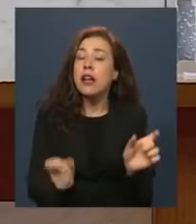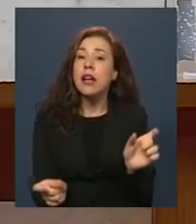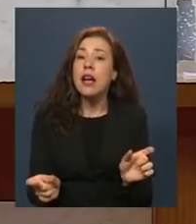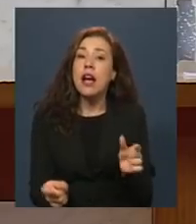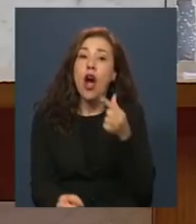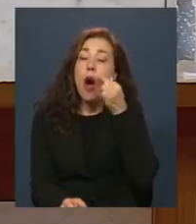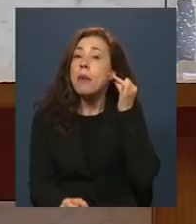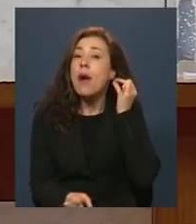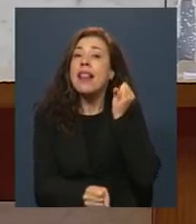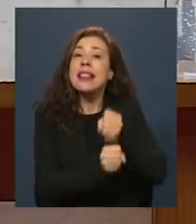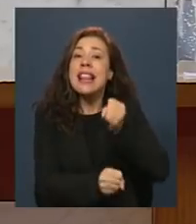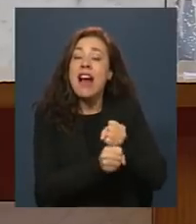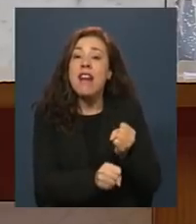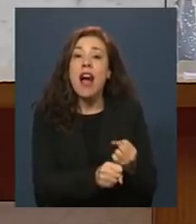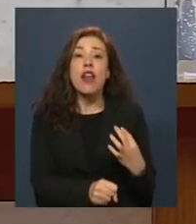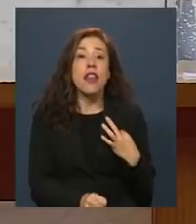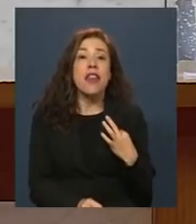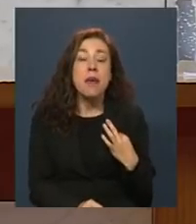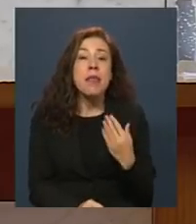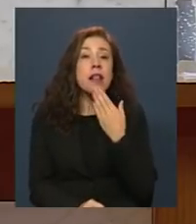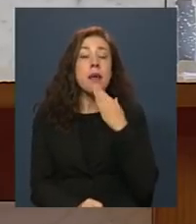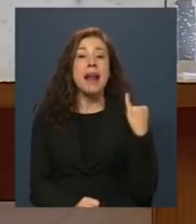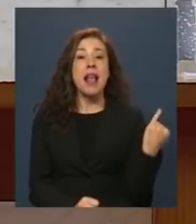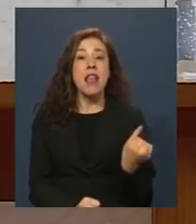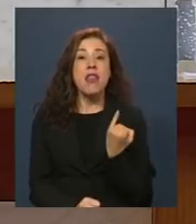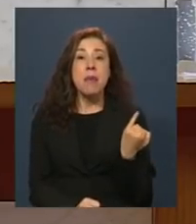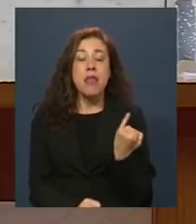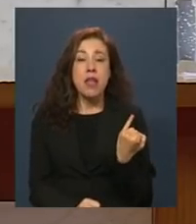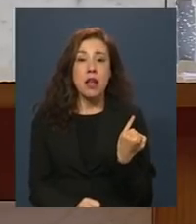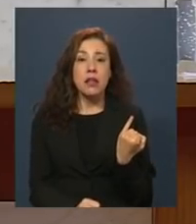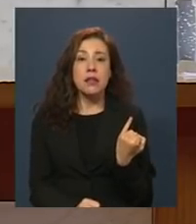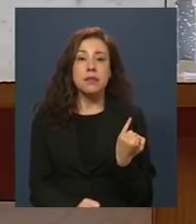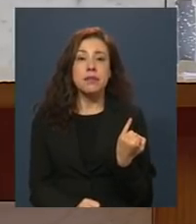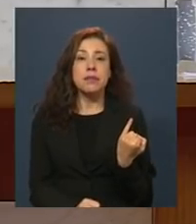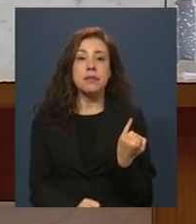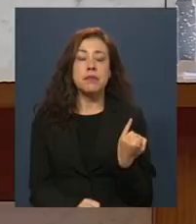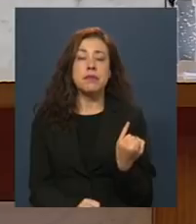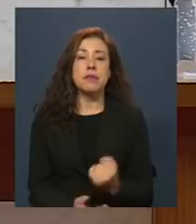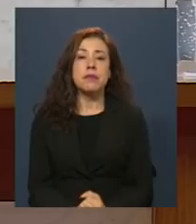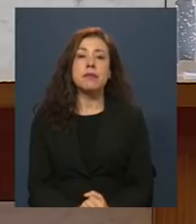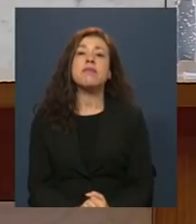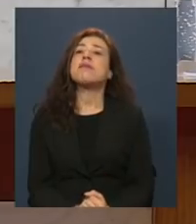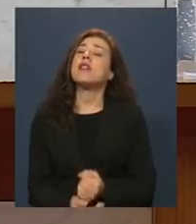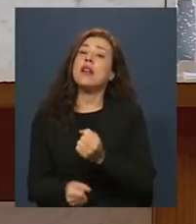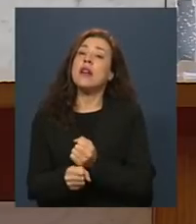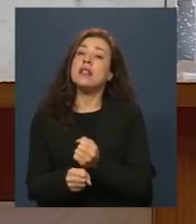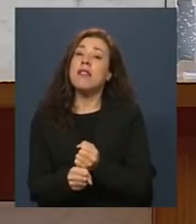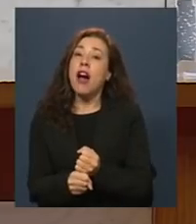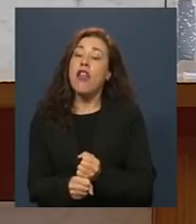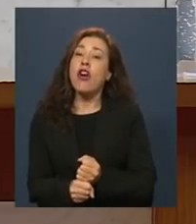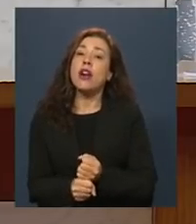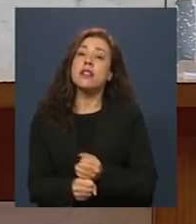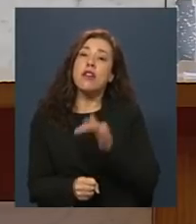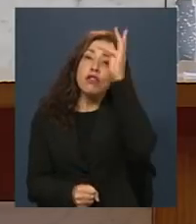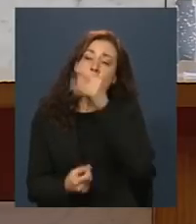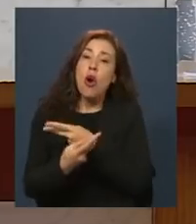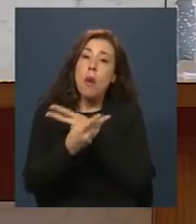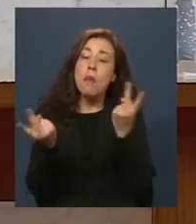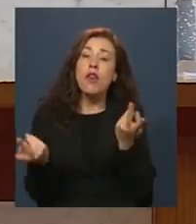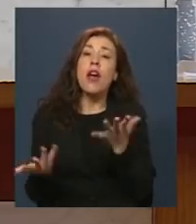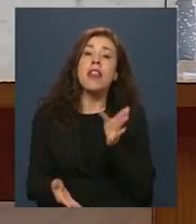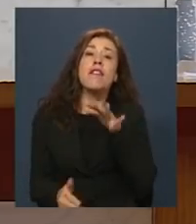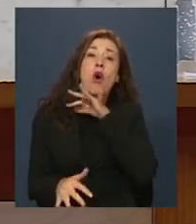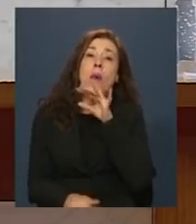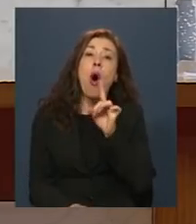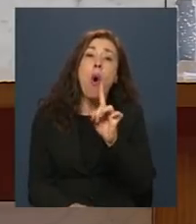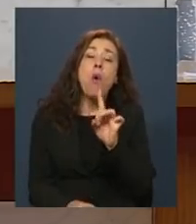y trabajadoras dependientes e independientes, empleadas públicas que hubiesen utilizado 1 o